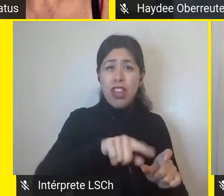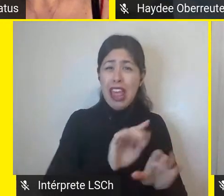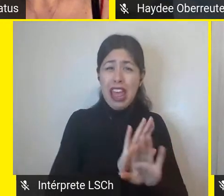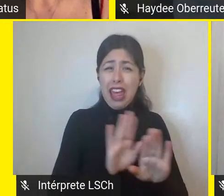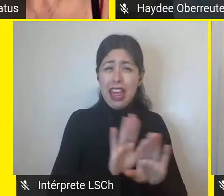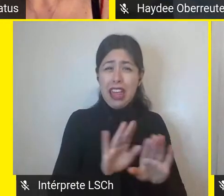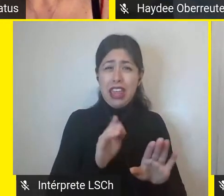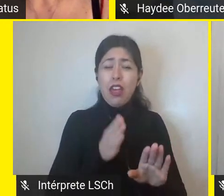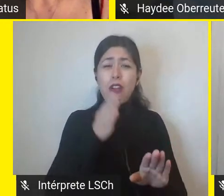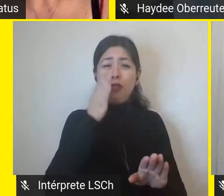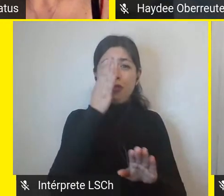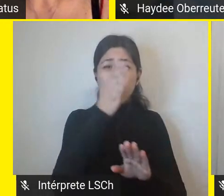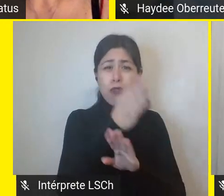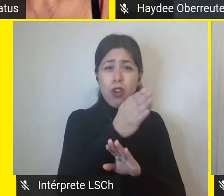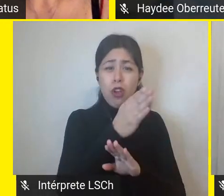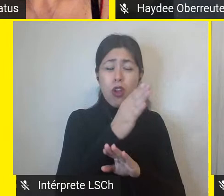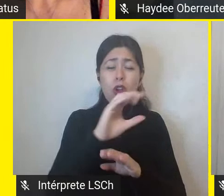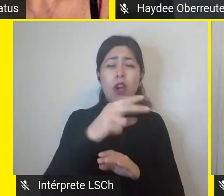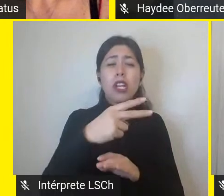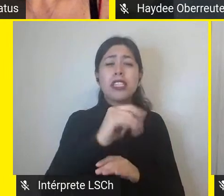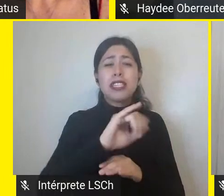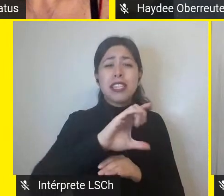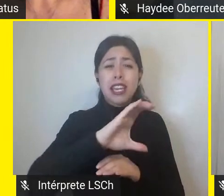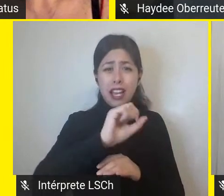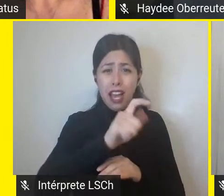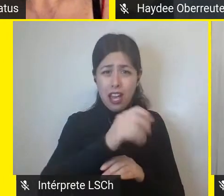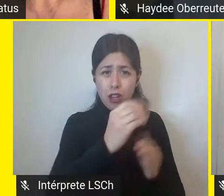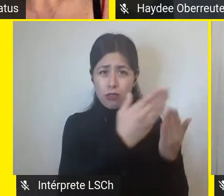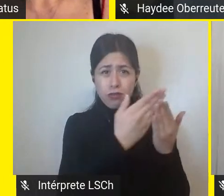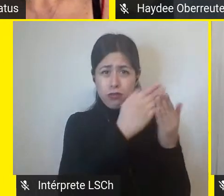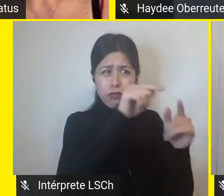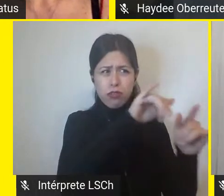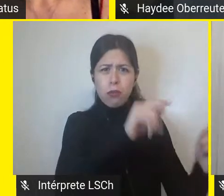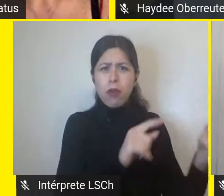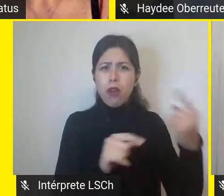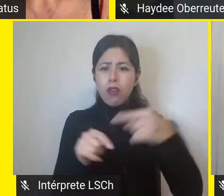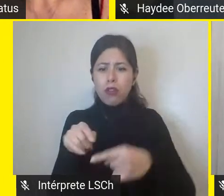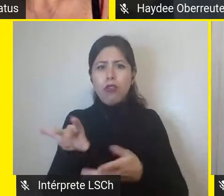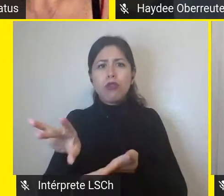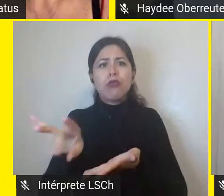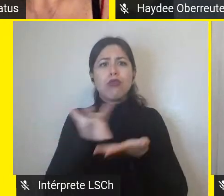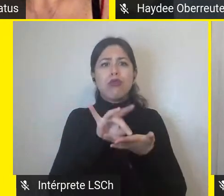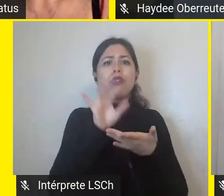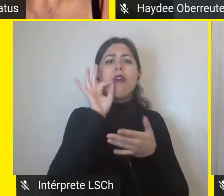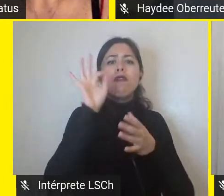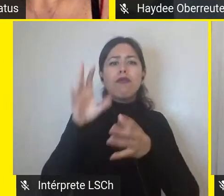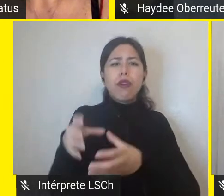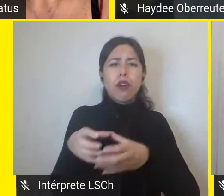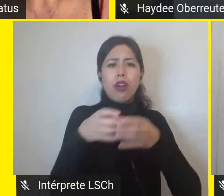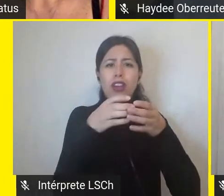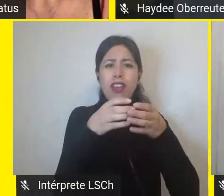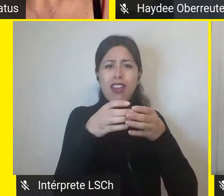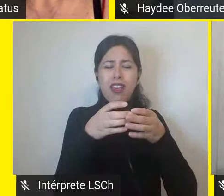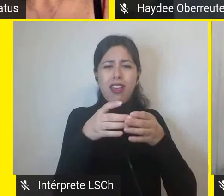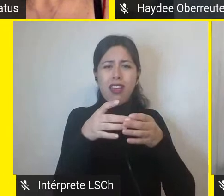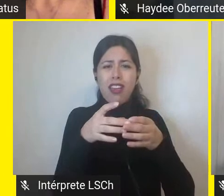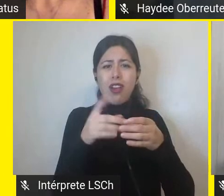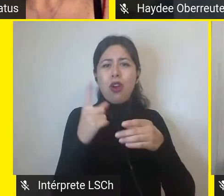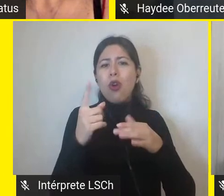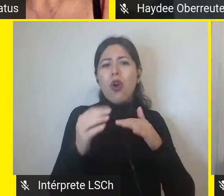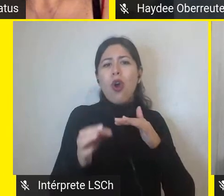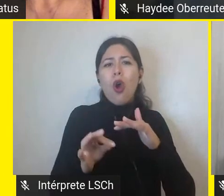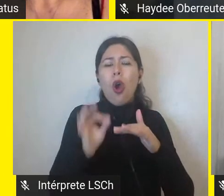a Chicago a estudiar y cuando volvieron fueron invitados por esta burguesía que los invitó alguna vez a tomar once porque antes no los